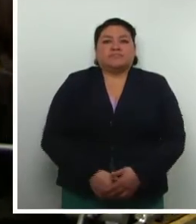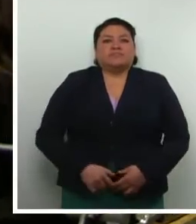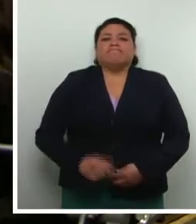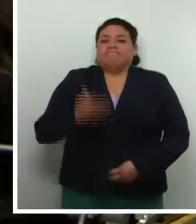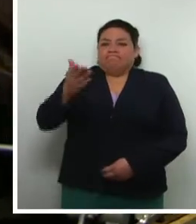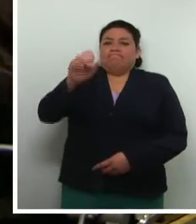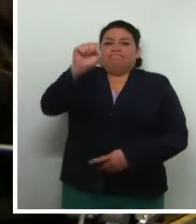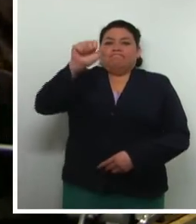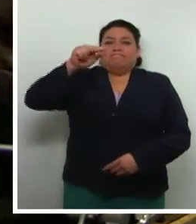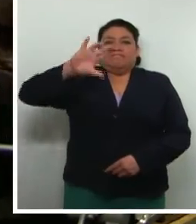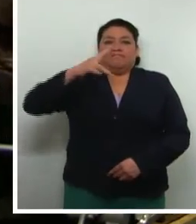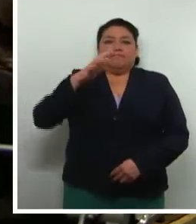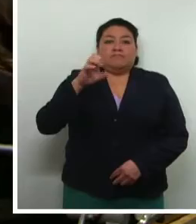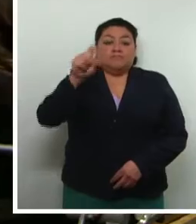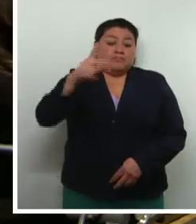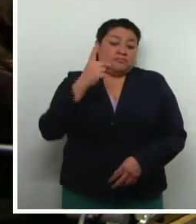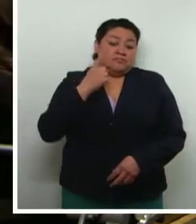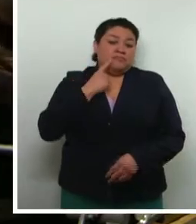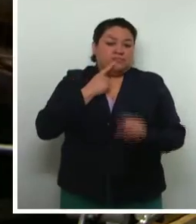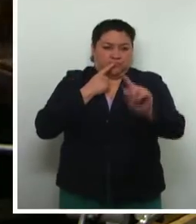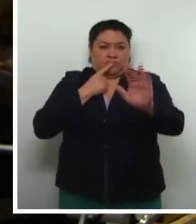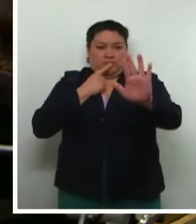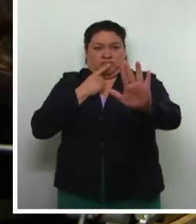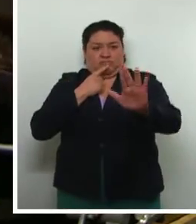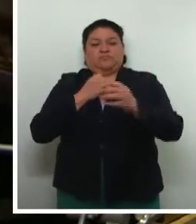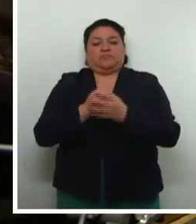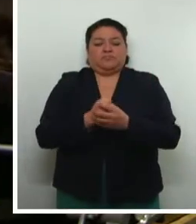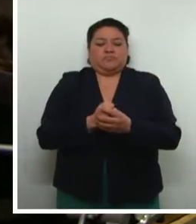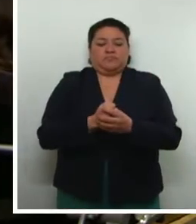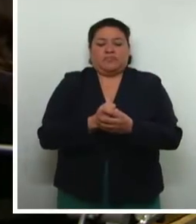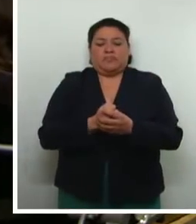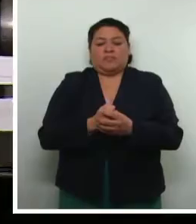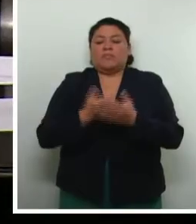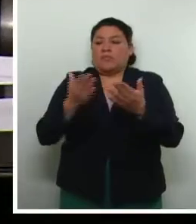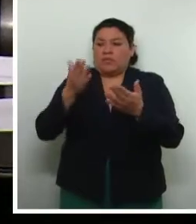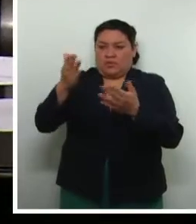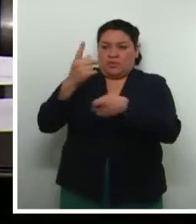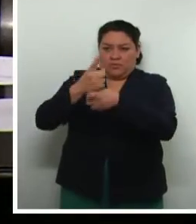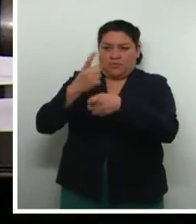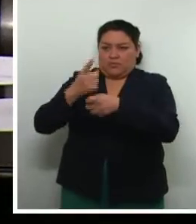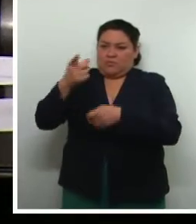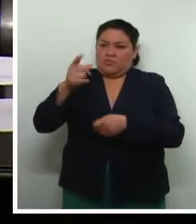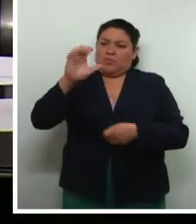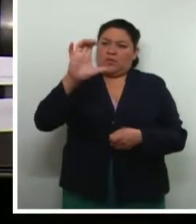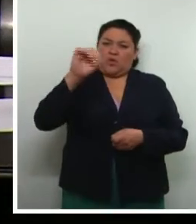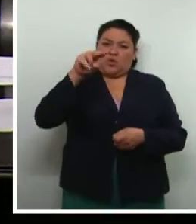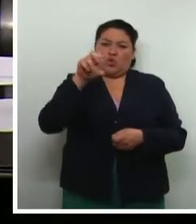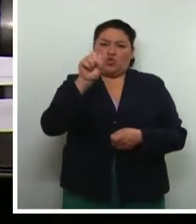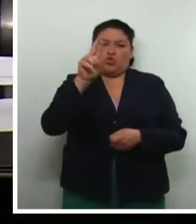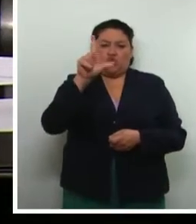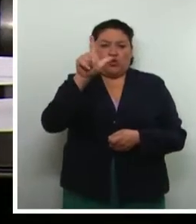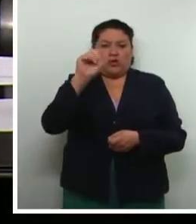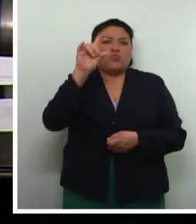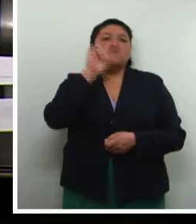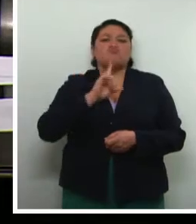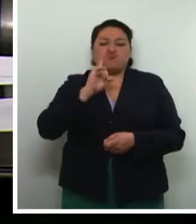Sánchez, ahorita le doy la palabra al diputado Tabe. Diputada Consuelo Sánchez.